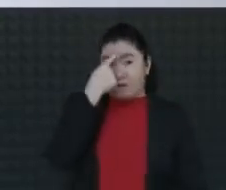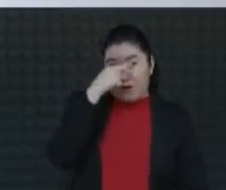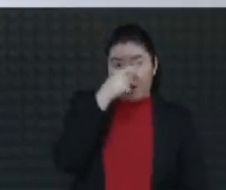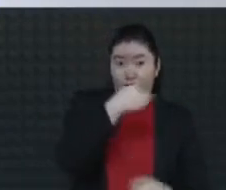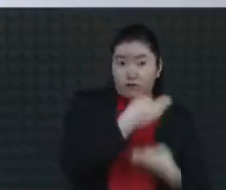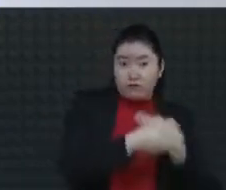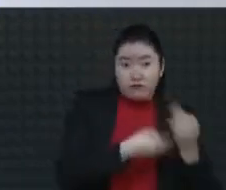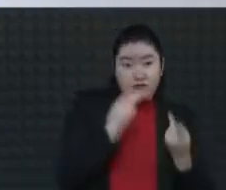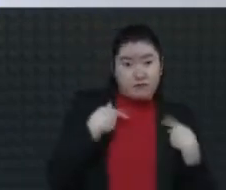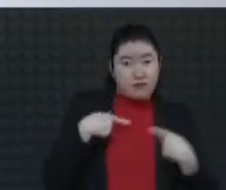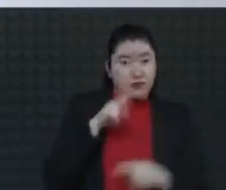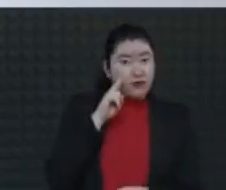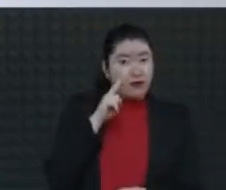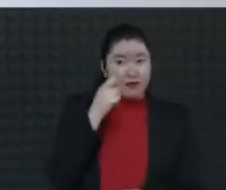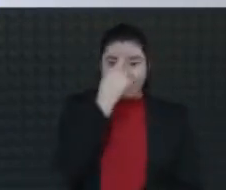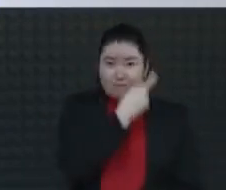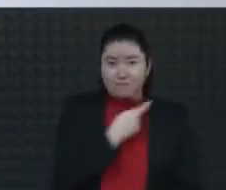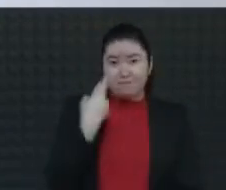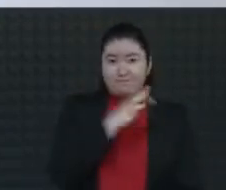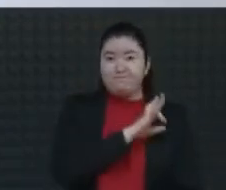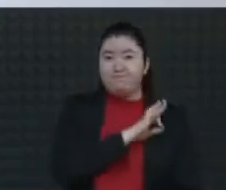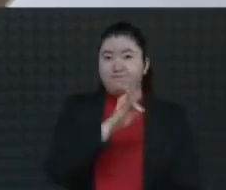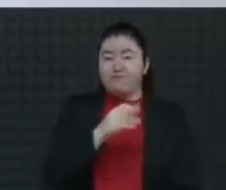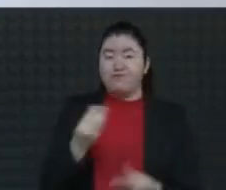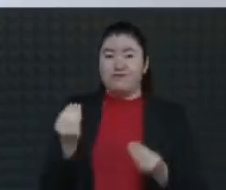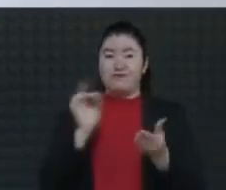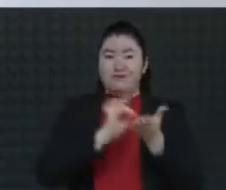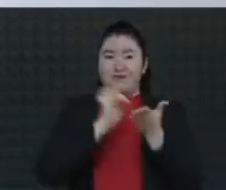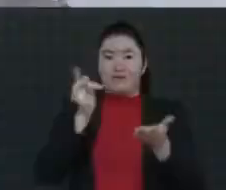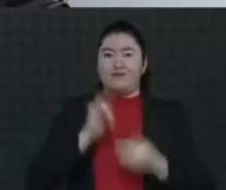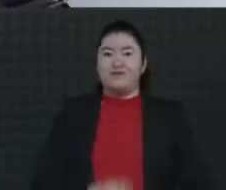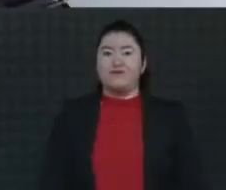ser consultado. Muchísimas gracias.